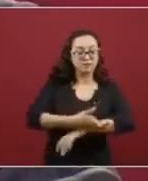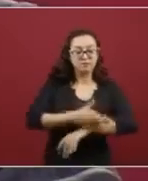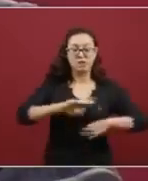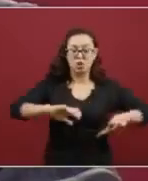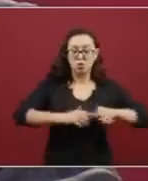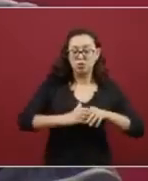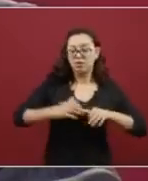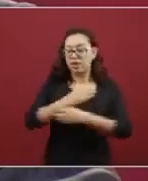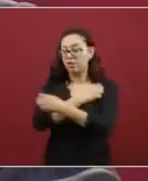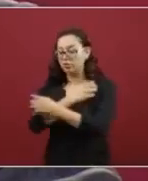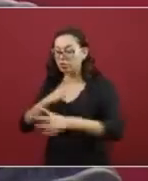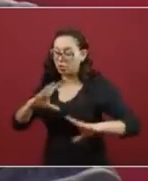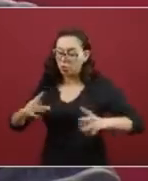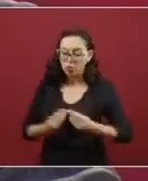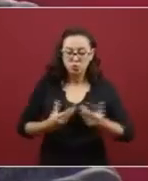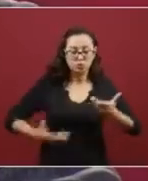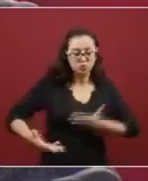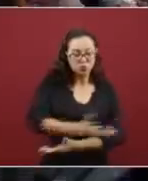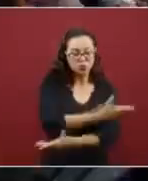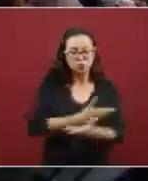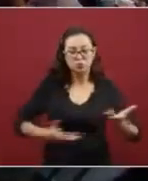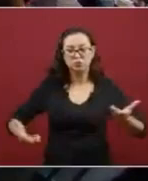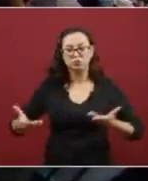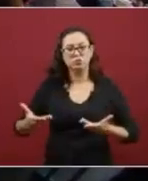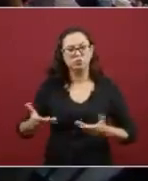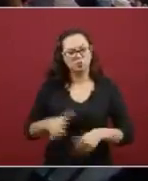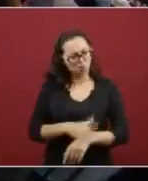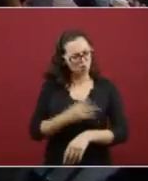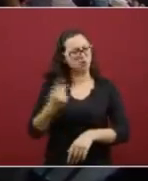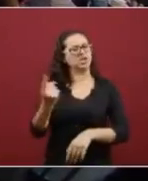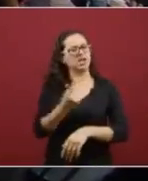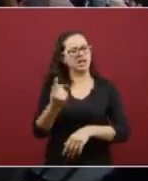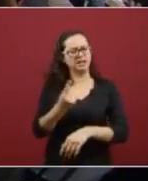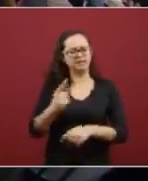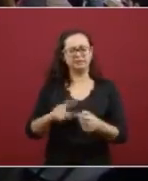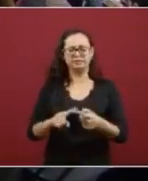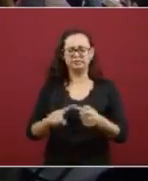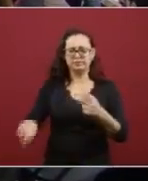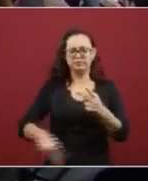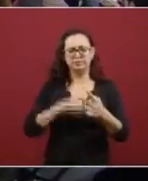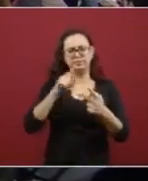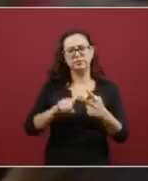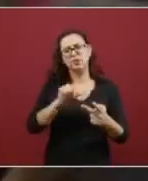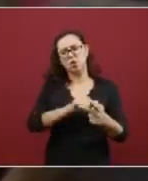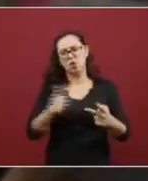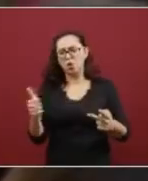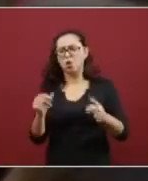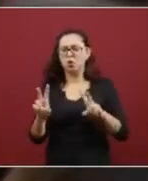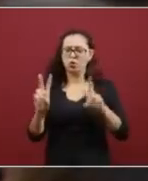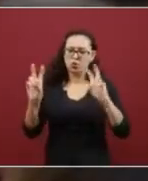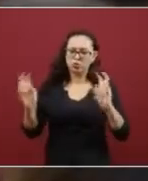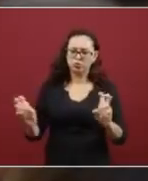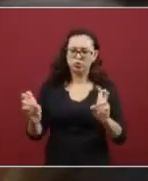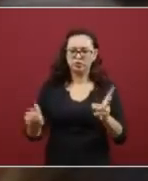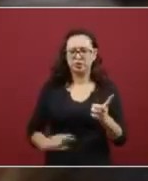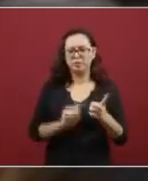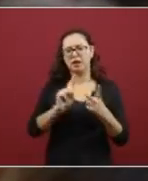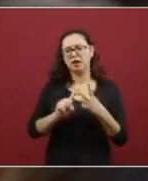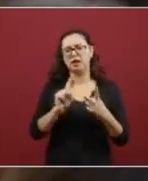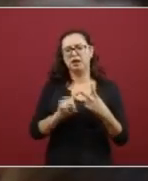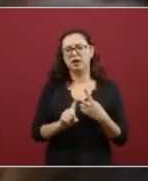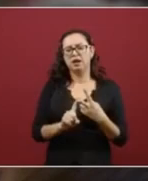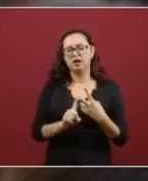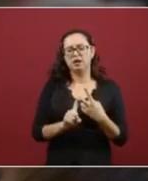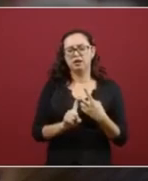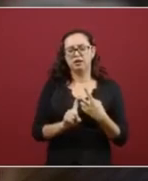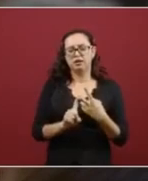para la educación de los estudiantes junto con las escuelas. Y sobre otro tema, saber cuál es su impresión general sobre